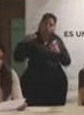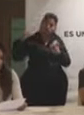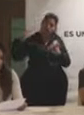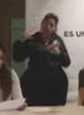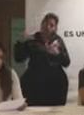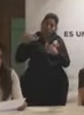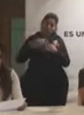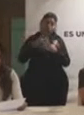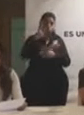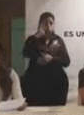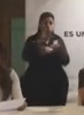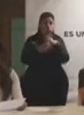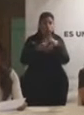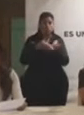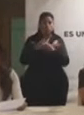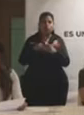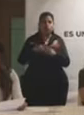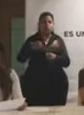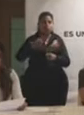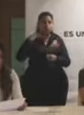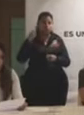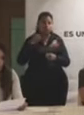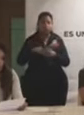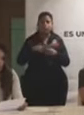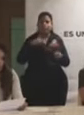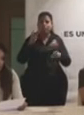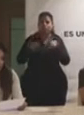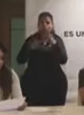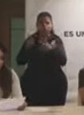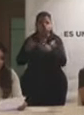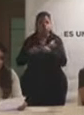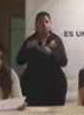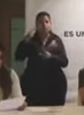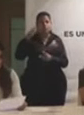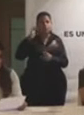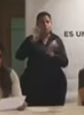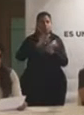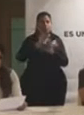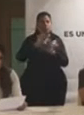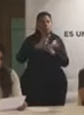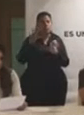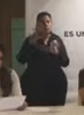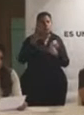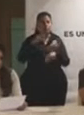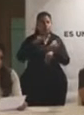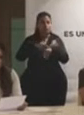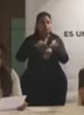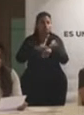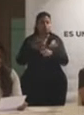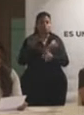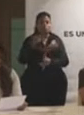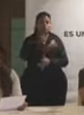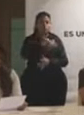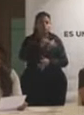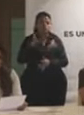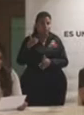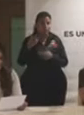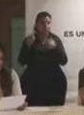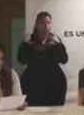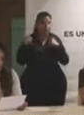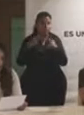la realización de foros y consultas con terapeutas, especialistas, docentes,